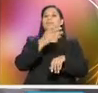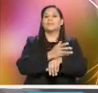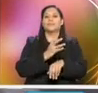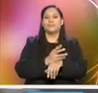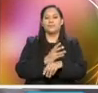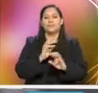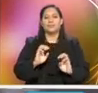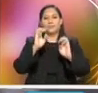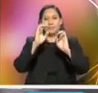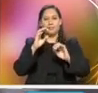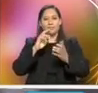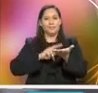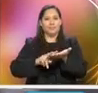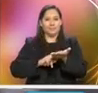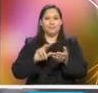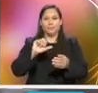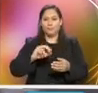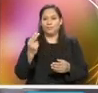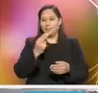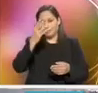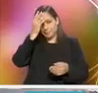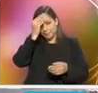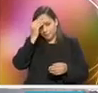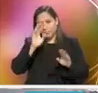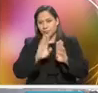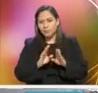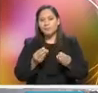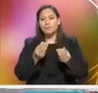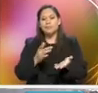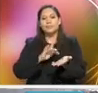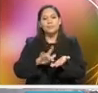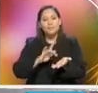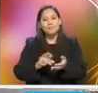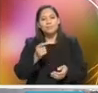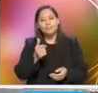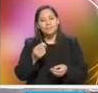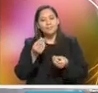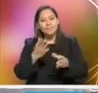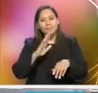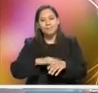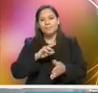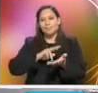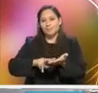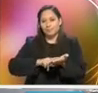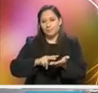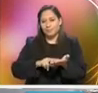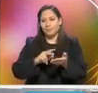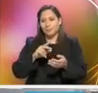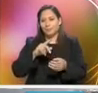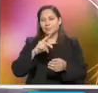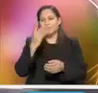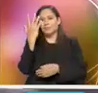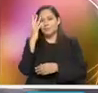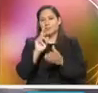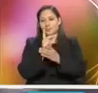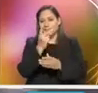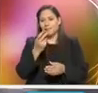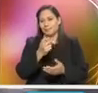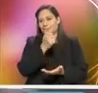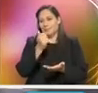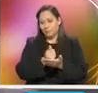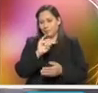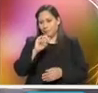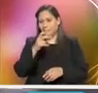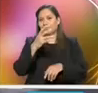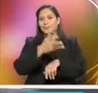verdes. Hoy tan necesario aprender a contribuir un poquito, a poner un poquito más verde esta ciudad, ¿no? Exactamente. Pues las